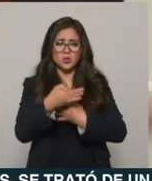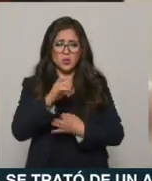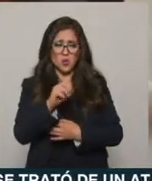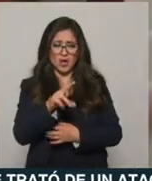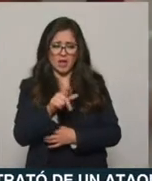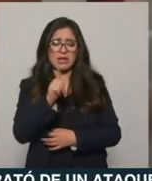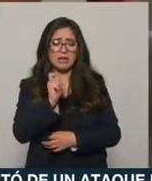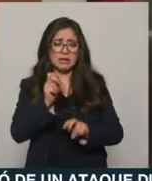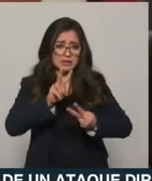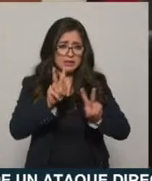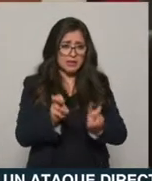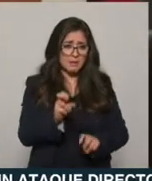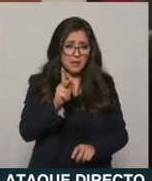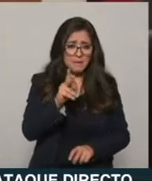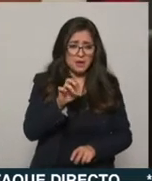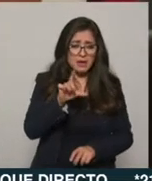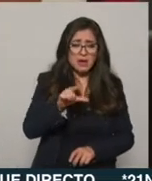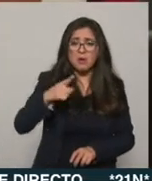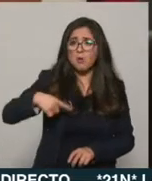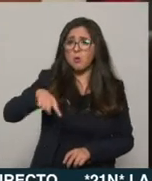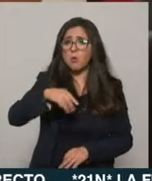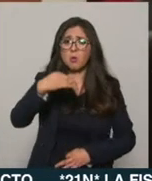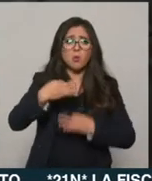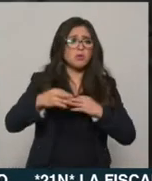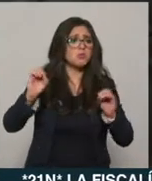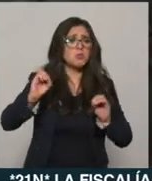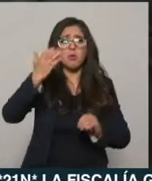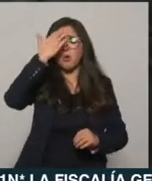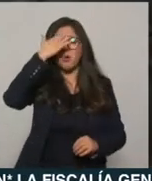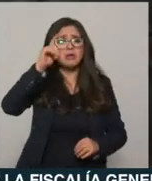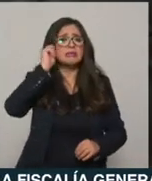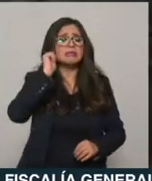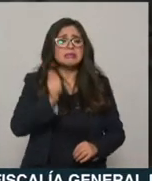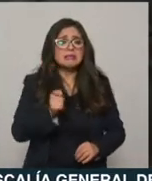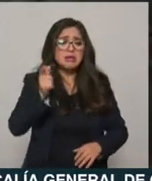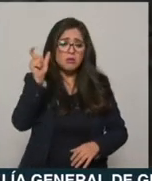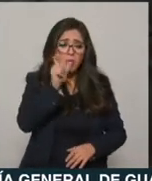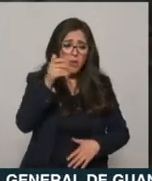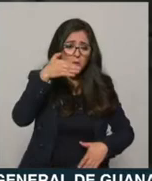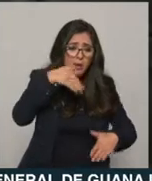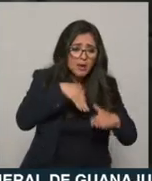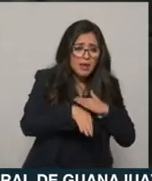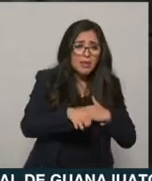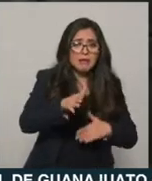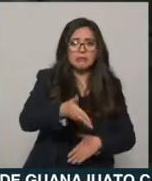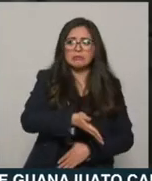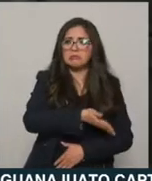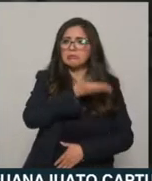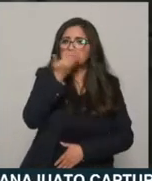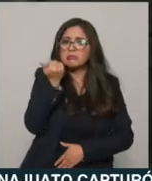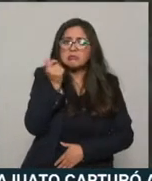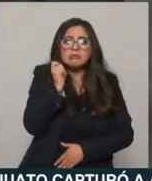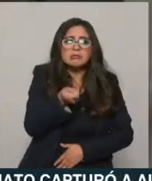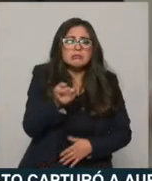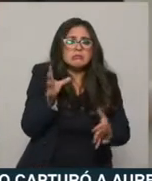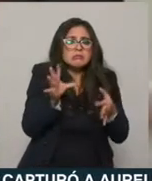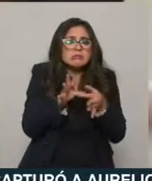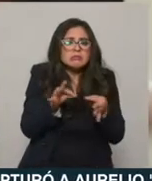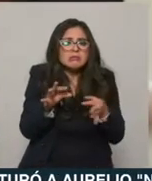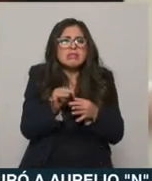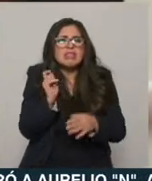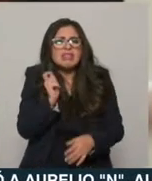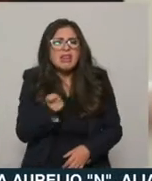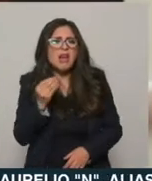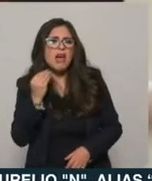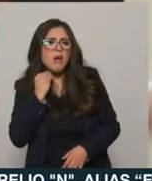penal, el juez no conoce del asunto. Entra a la audiencia sin conocimiento, ahí le exponen cuál es el problema a los abogados,